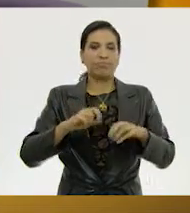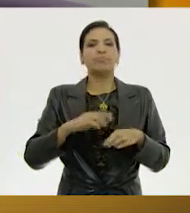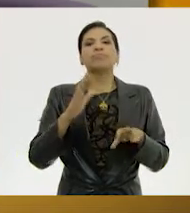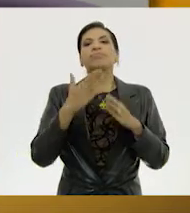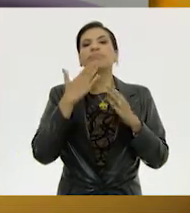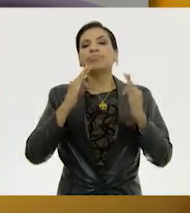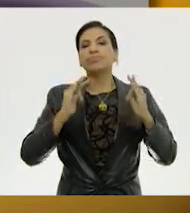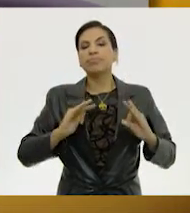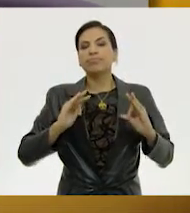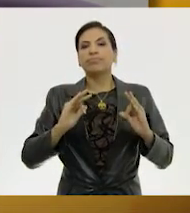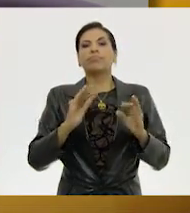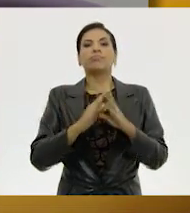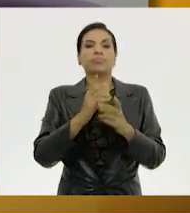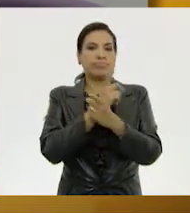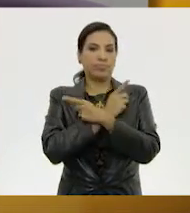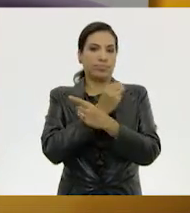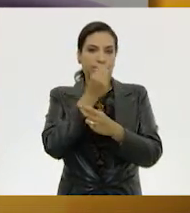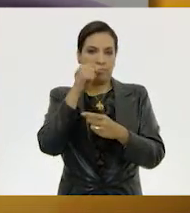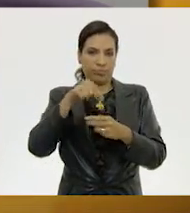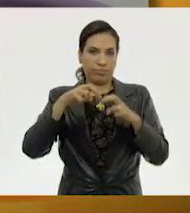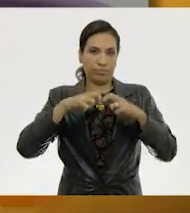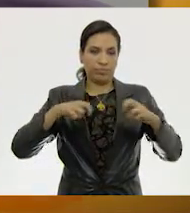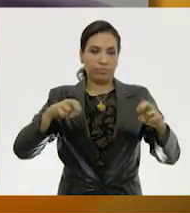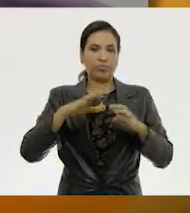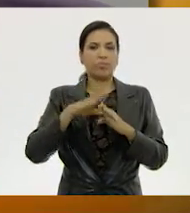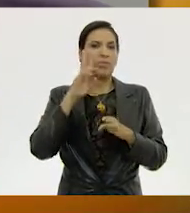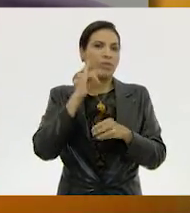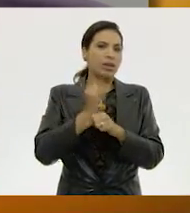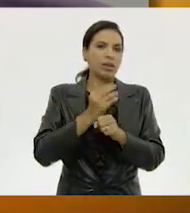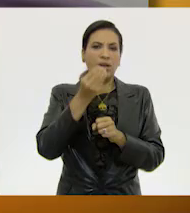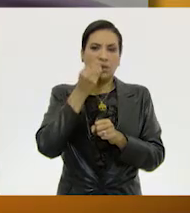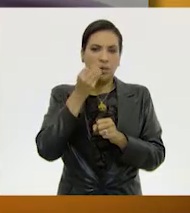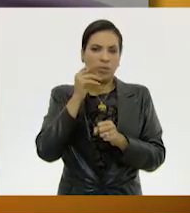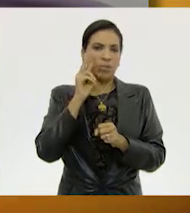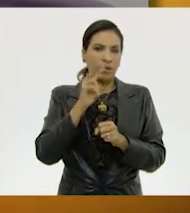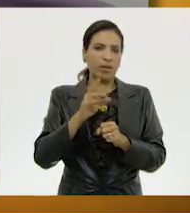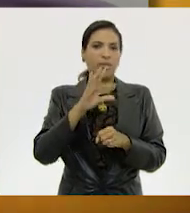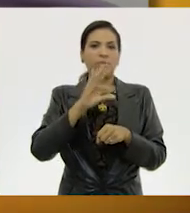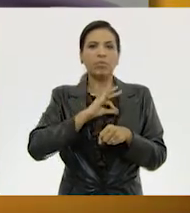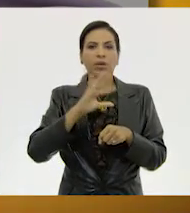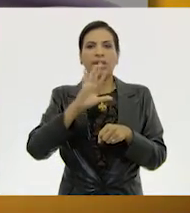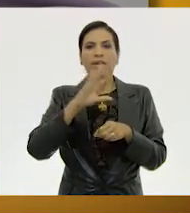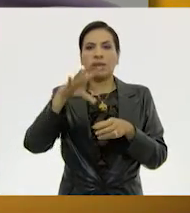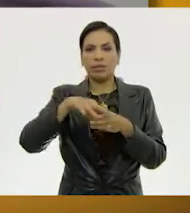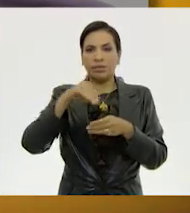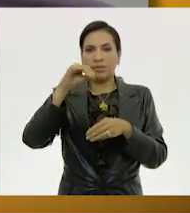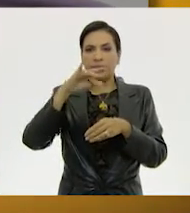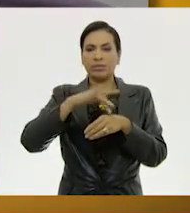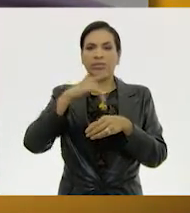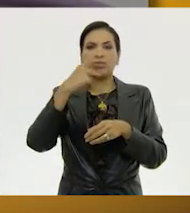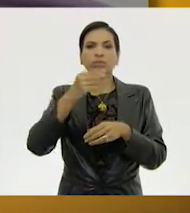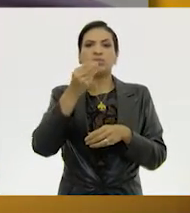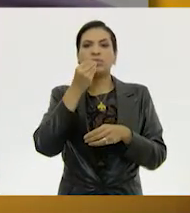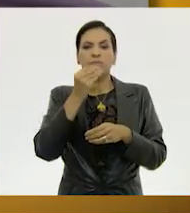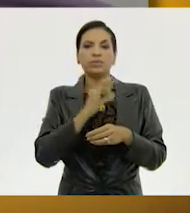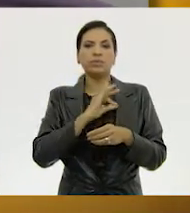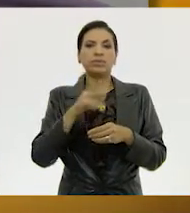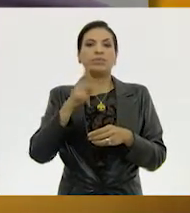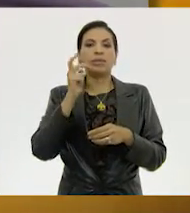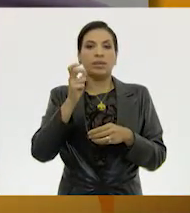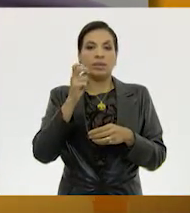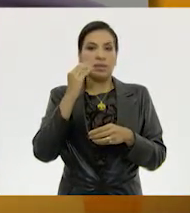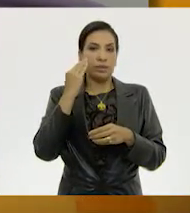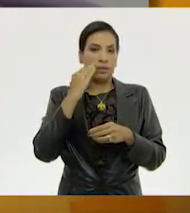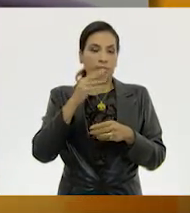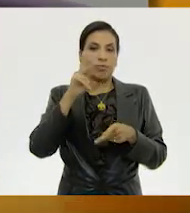menos quietos durante la comida. Dejar que exploren los alimentos, permitiéndoles tocarlos y comerlos a su ritmo sin que este